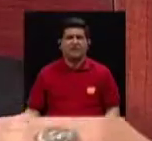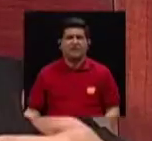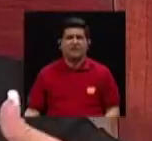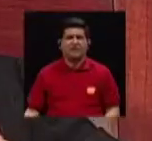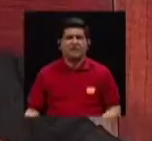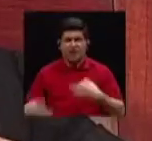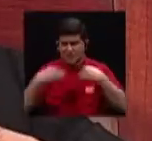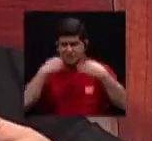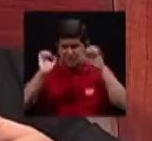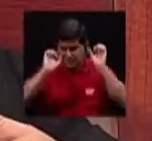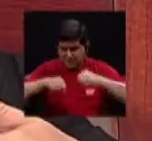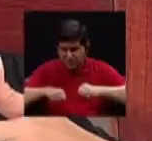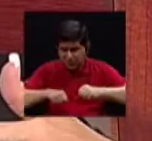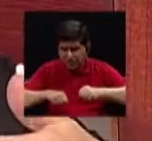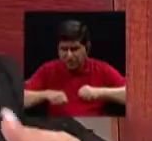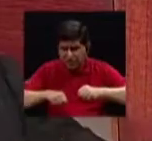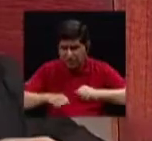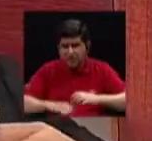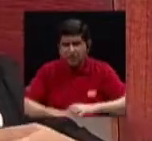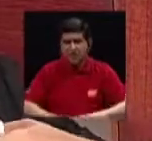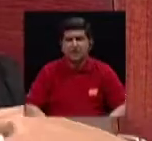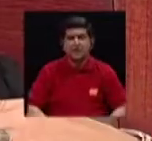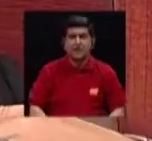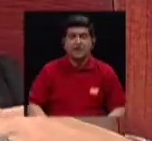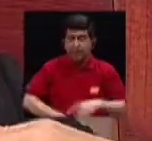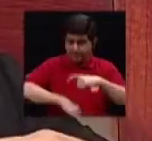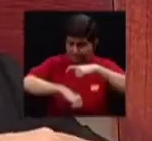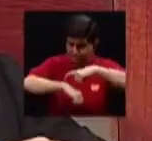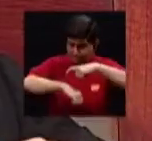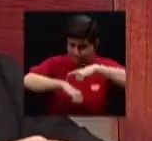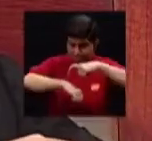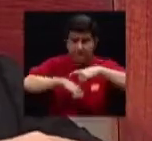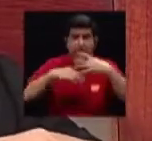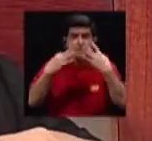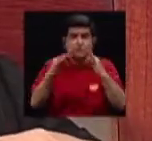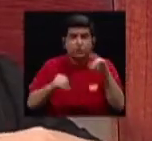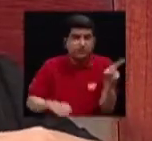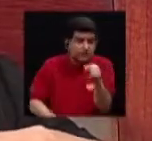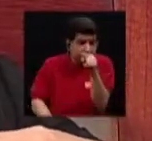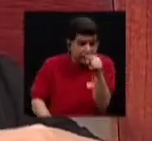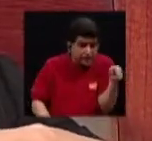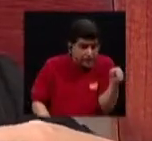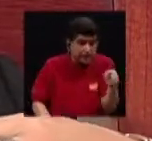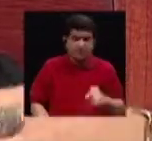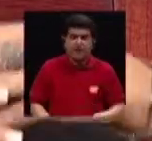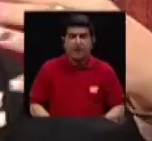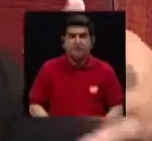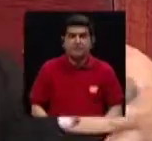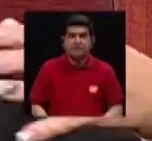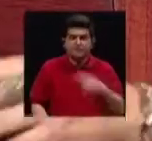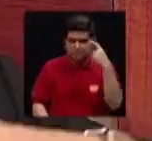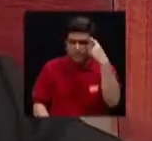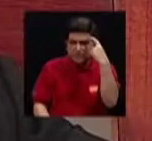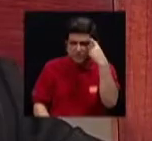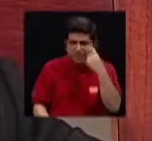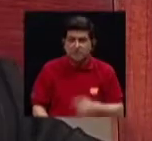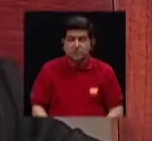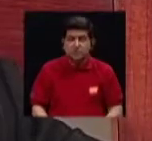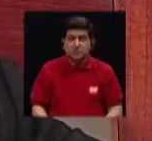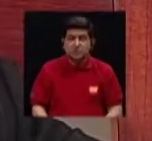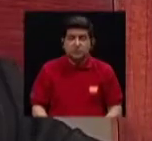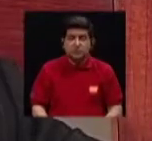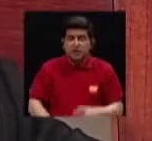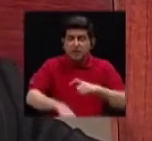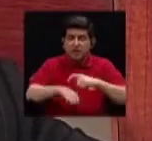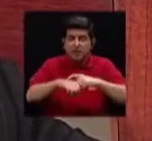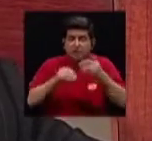Primero, el tiempo, para tratar de eliminar los tiempos tan largos a los que